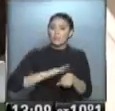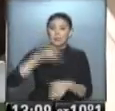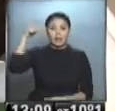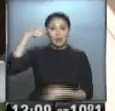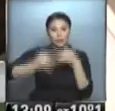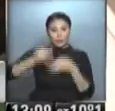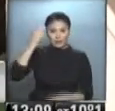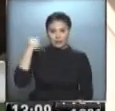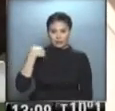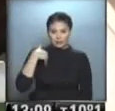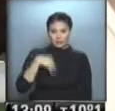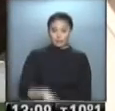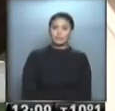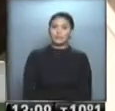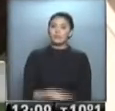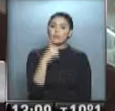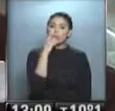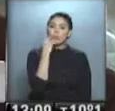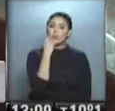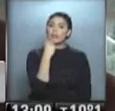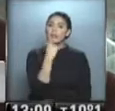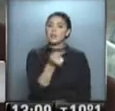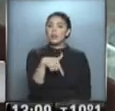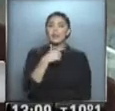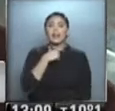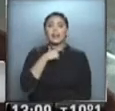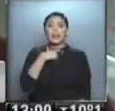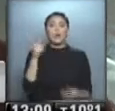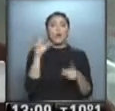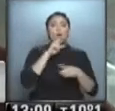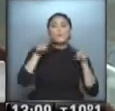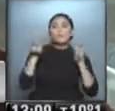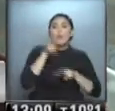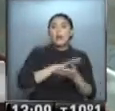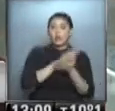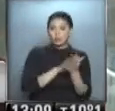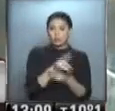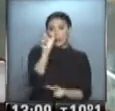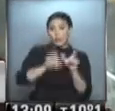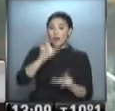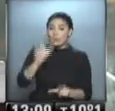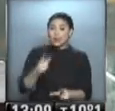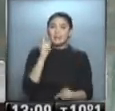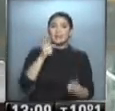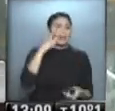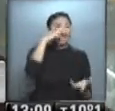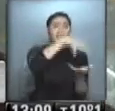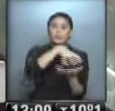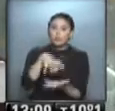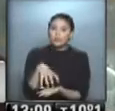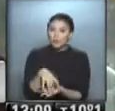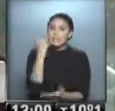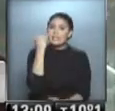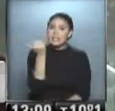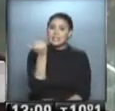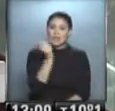justicia argentina. Se tratan de tomar las medidas necesarias como para que aquellas personas, aquellos individuos, aquellas instituciones que ya